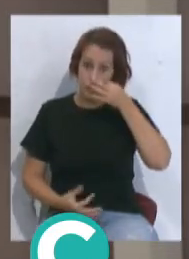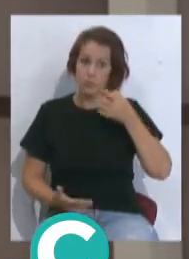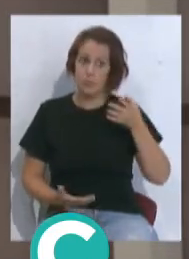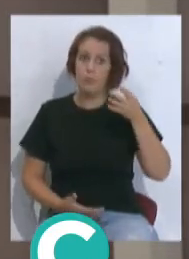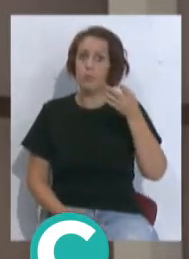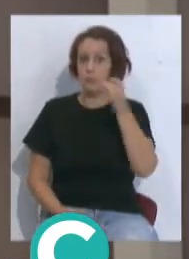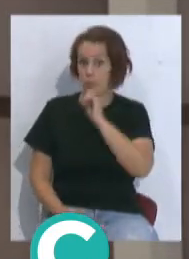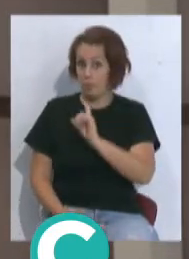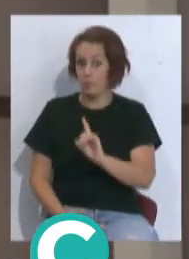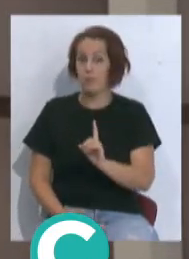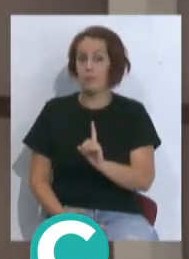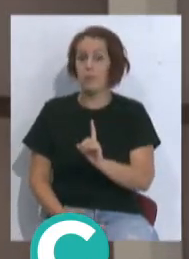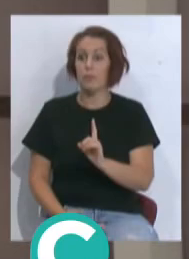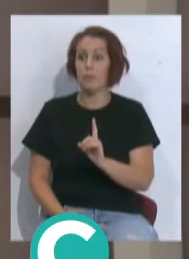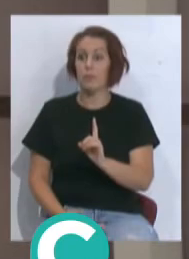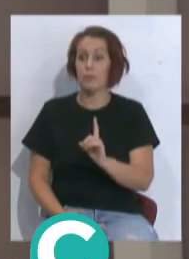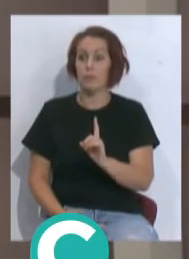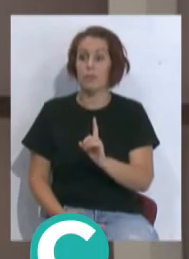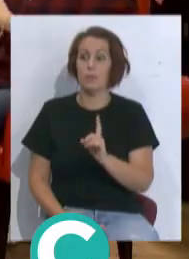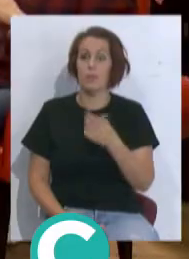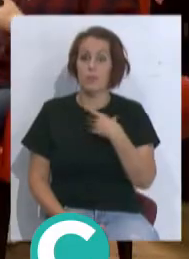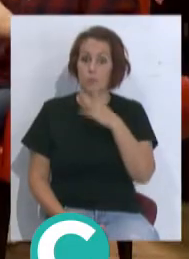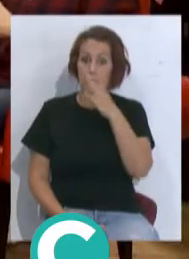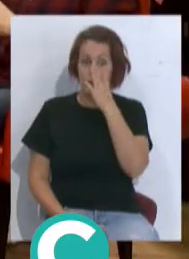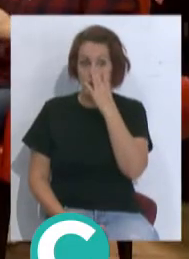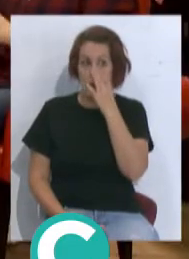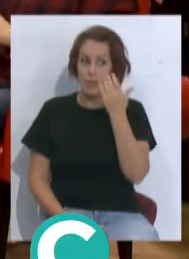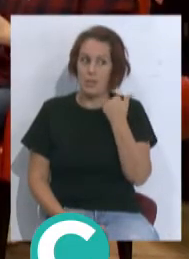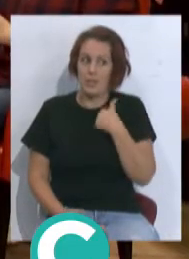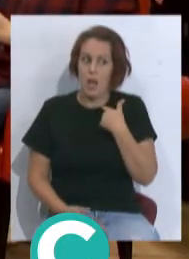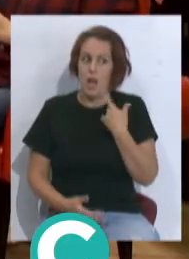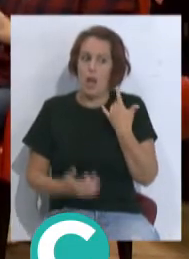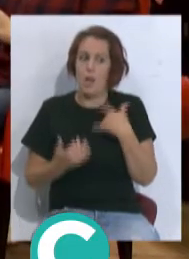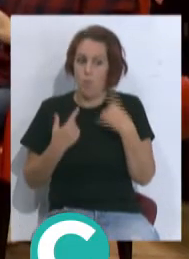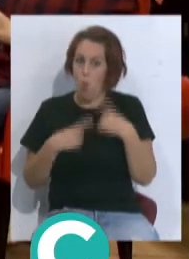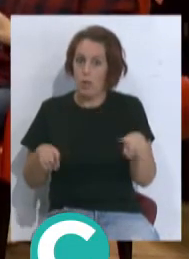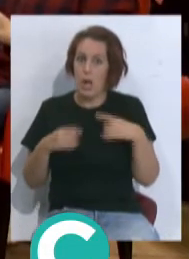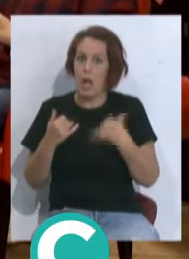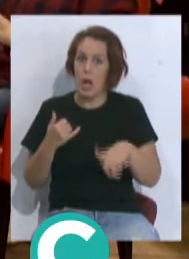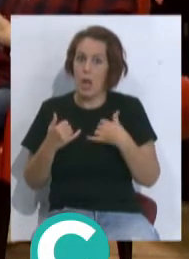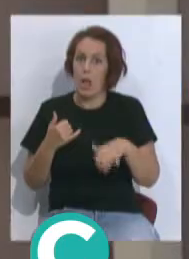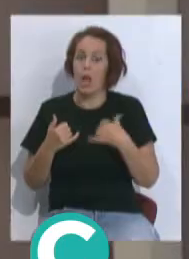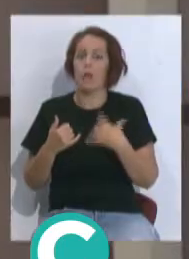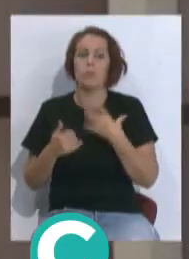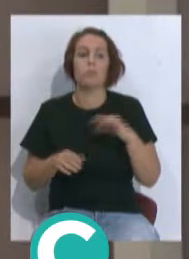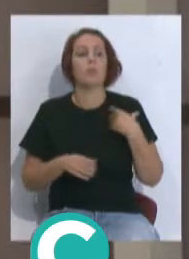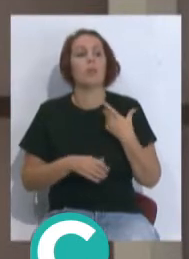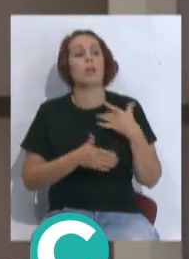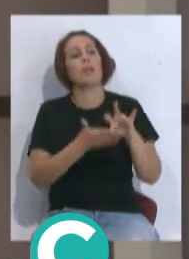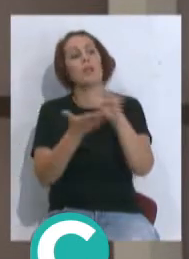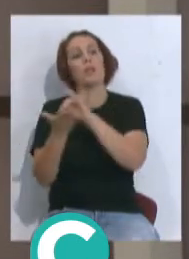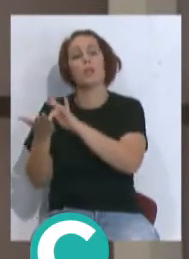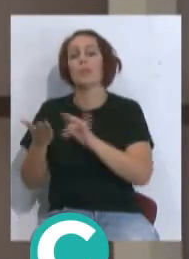lo de solo lo de el carnaval, sino eran ya piezas musicales, ¿no? Es distinto. Se puede llevar que al final